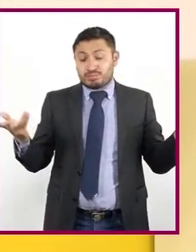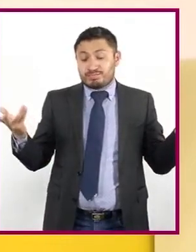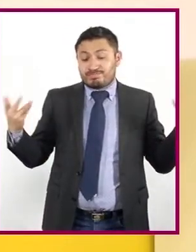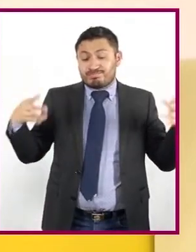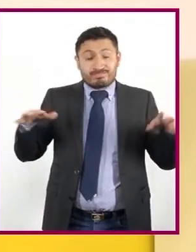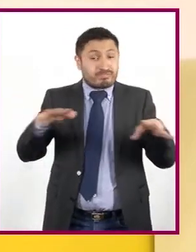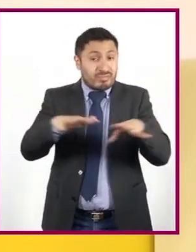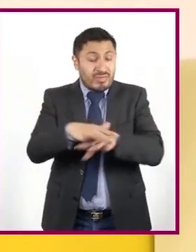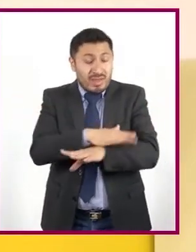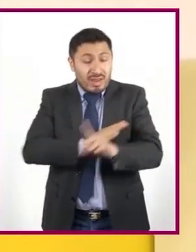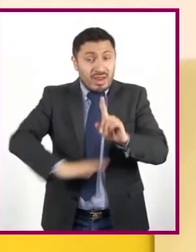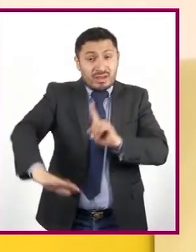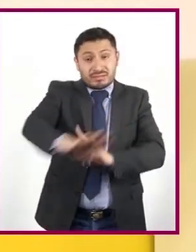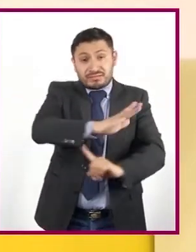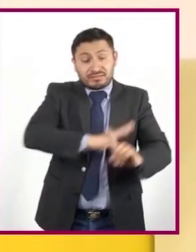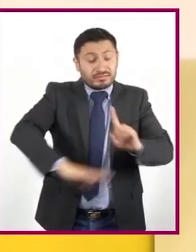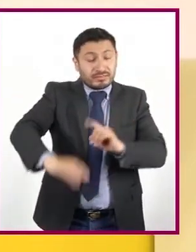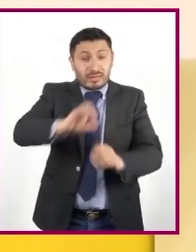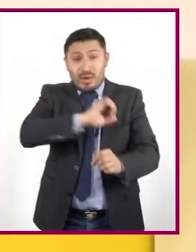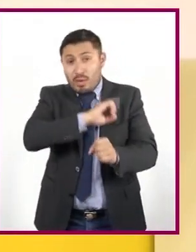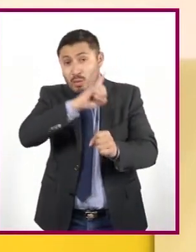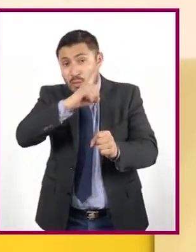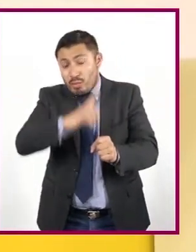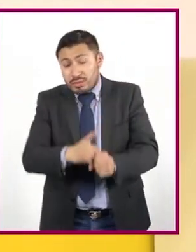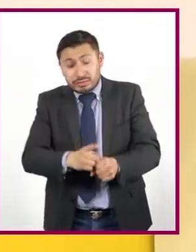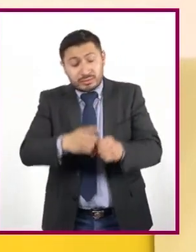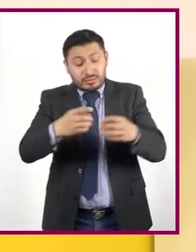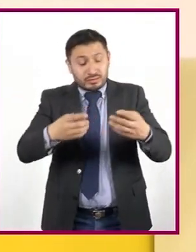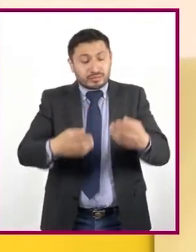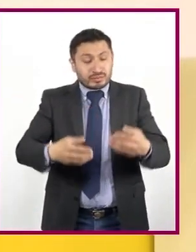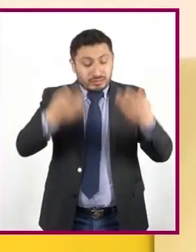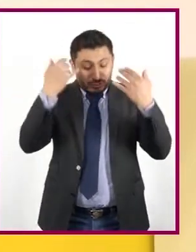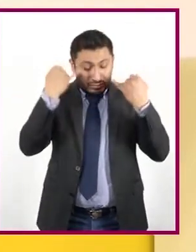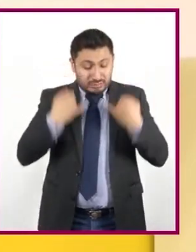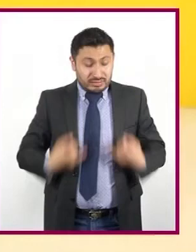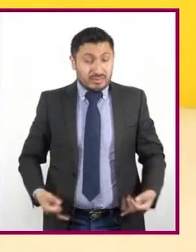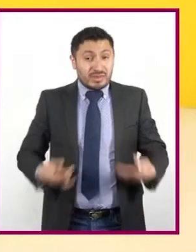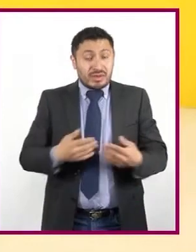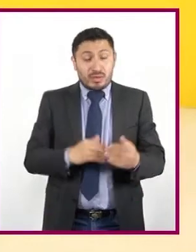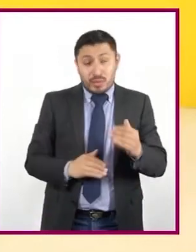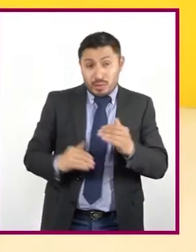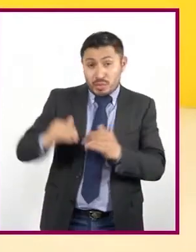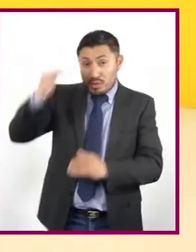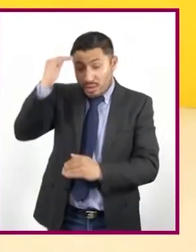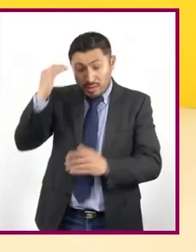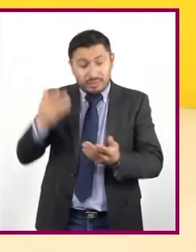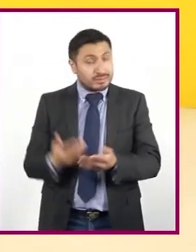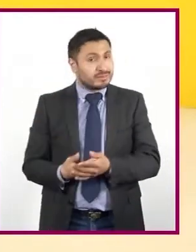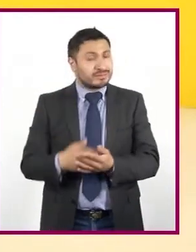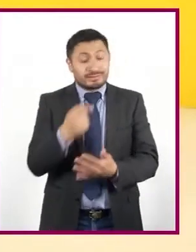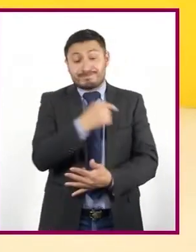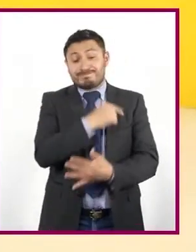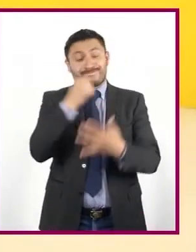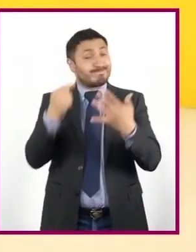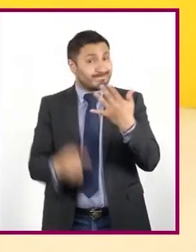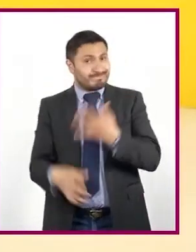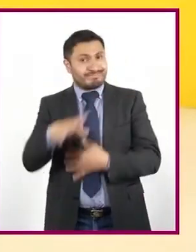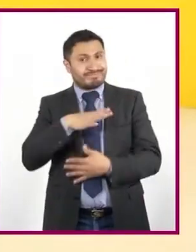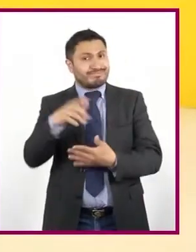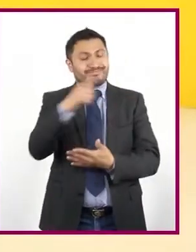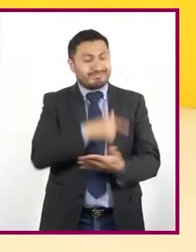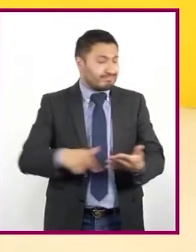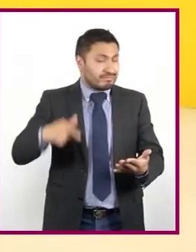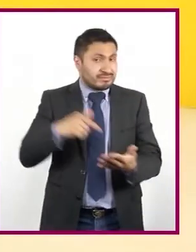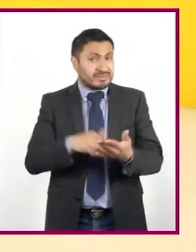cambios en el ambiente, oportunidades de desarrollo personal. En todos estos casos, los lugares